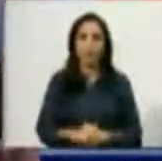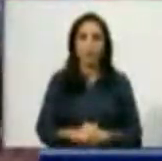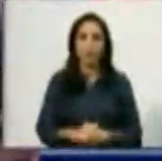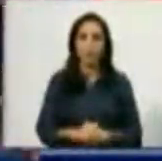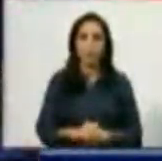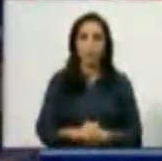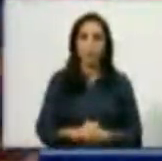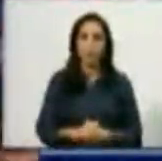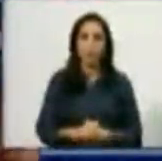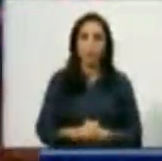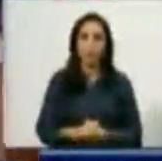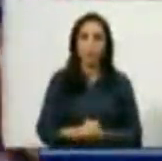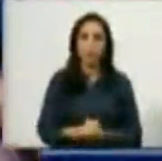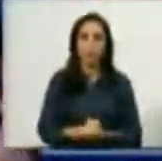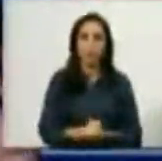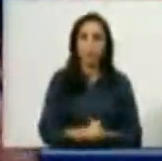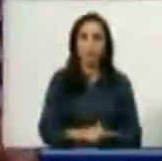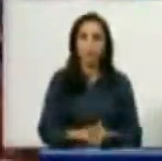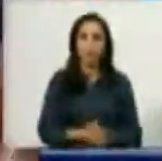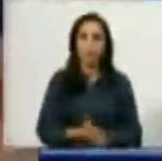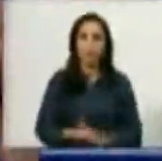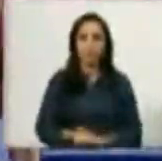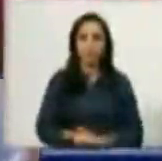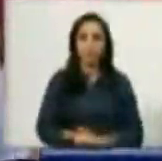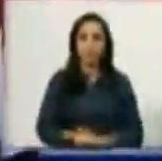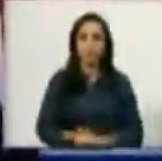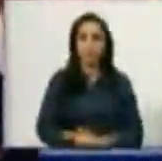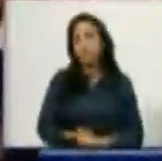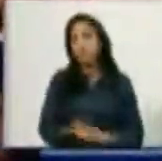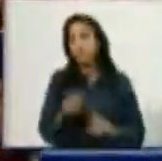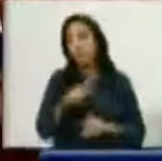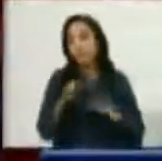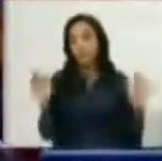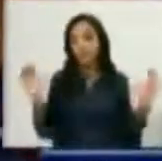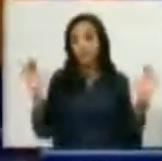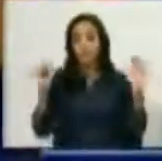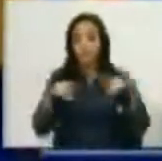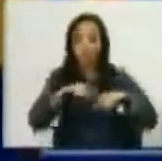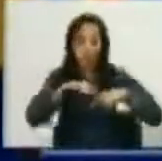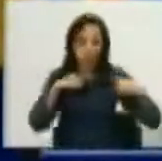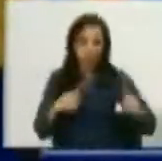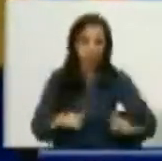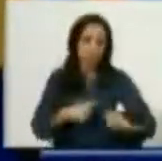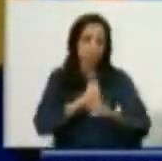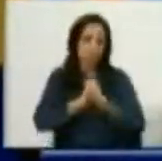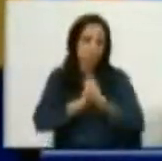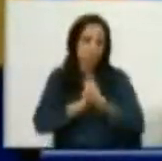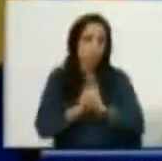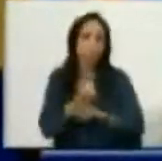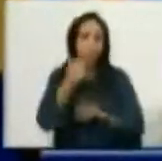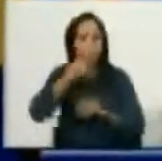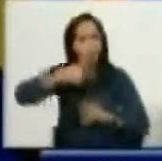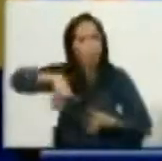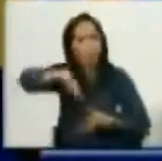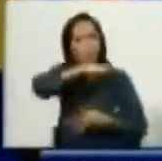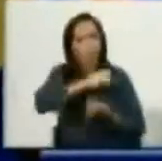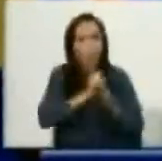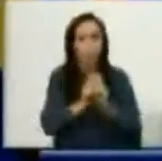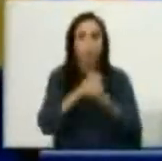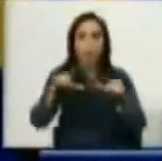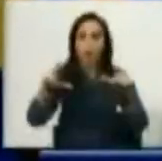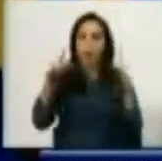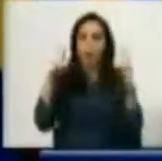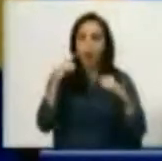saludos pues desde lo más hondo de mi corazón a este pueblo Heroico de Vargas